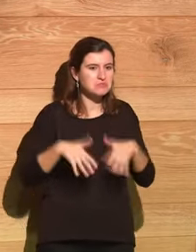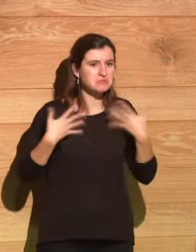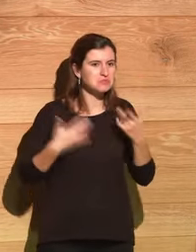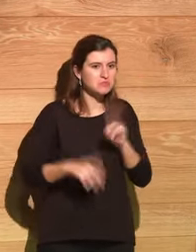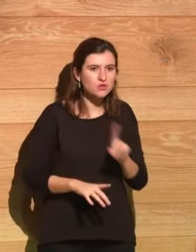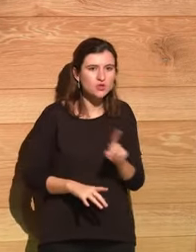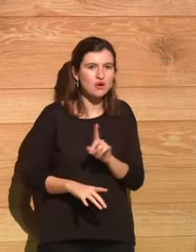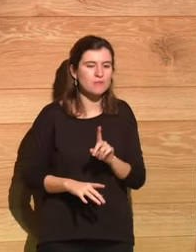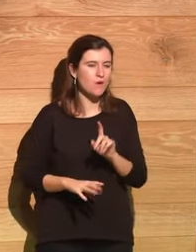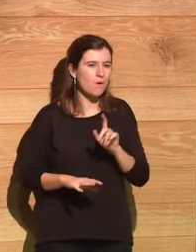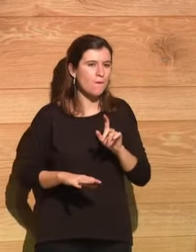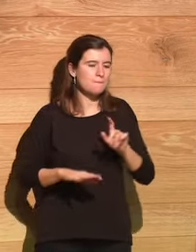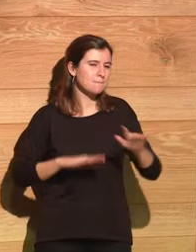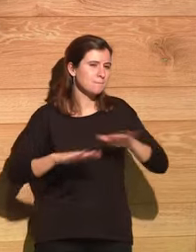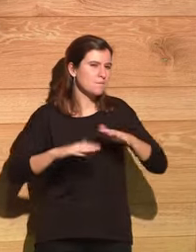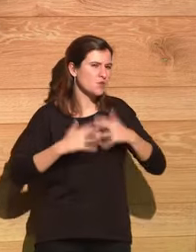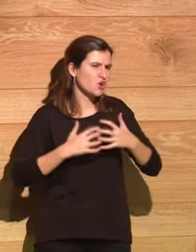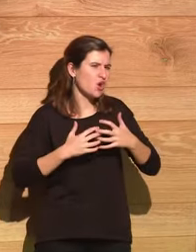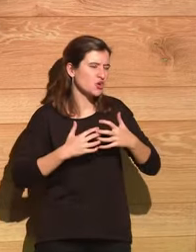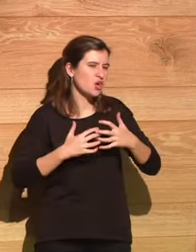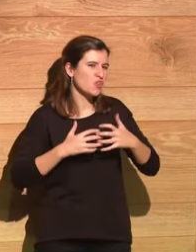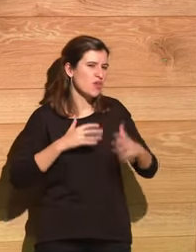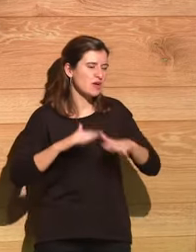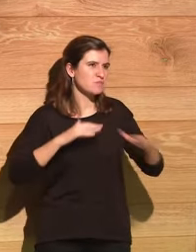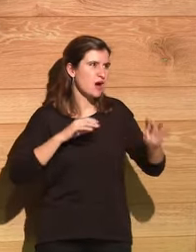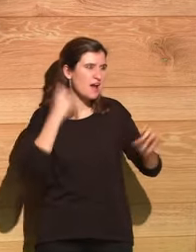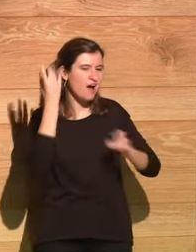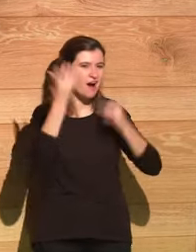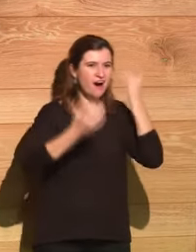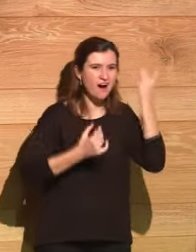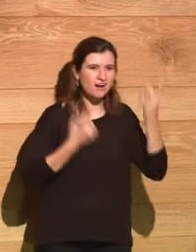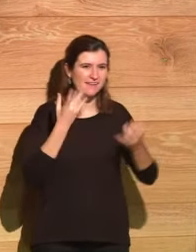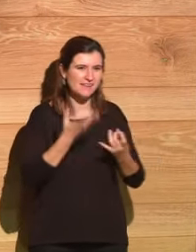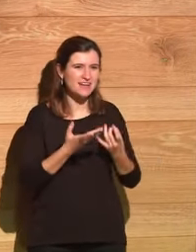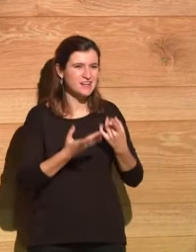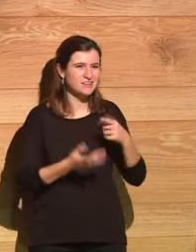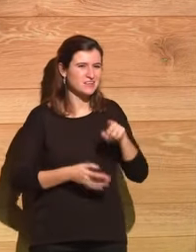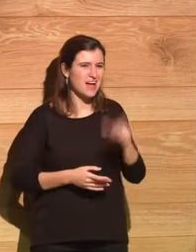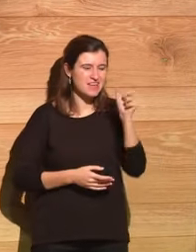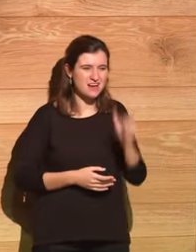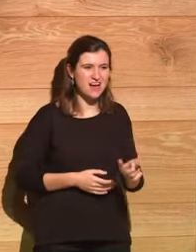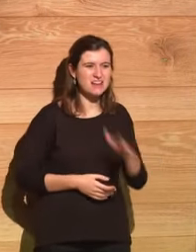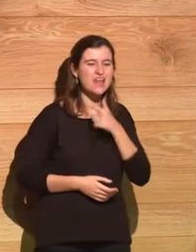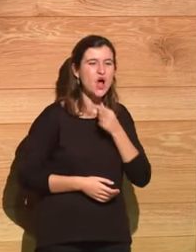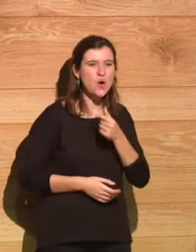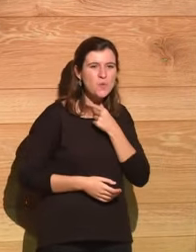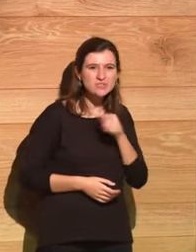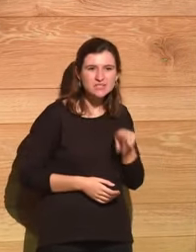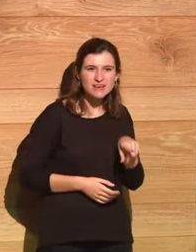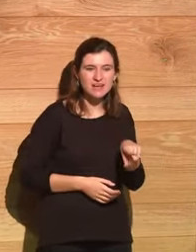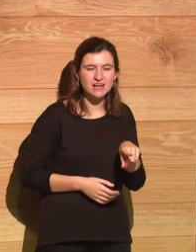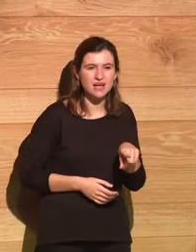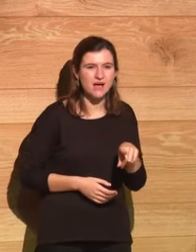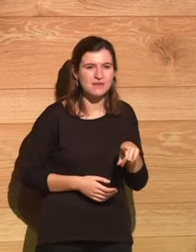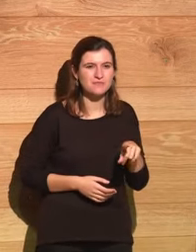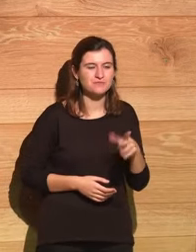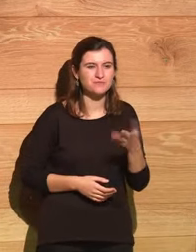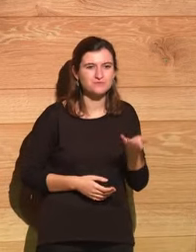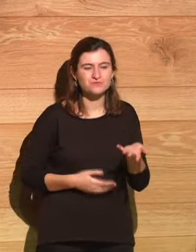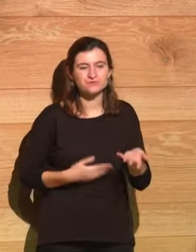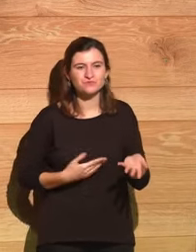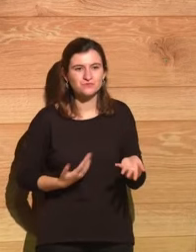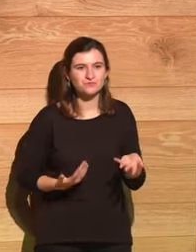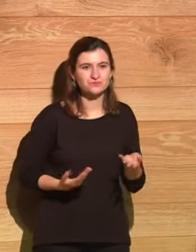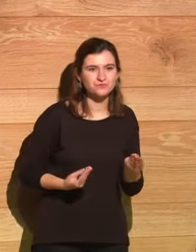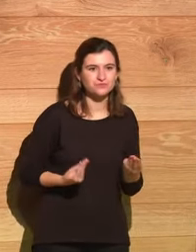creación para ella, ¿no? Ella que precisamente le gustaba, ¿no? Esta cosa